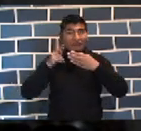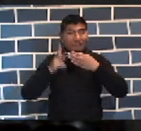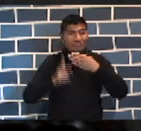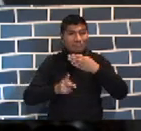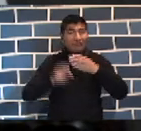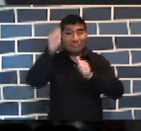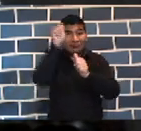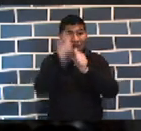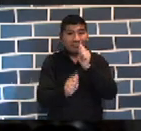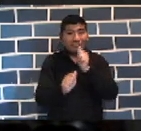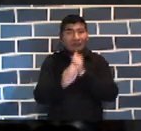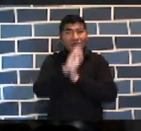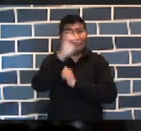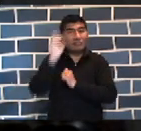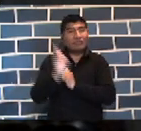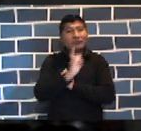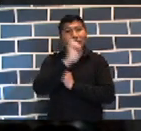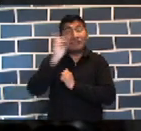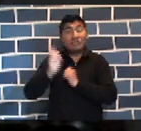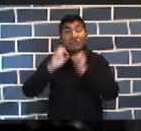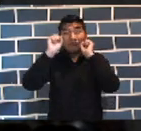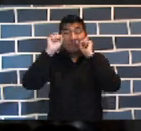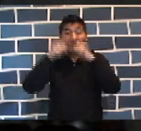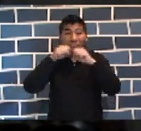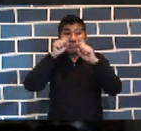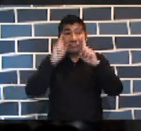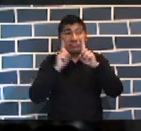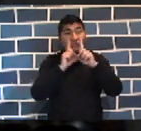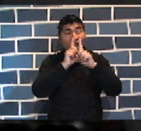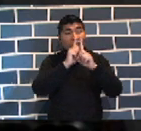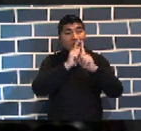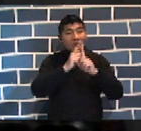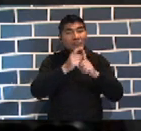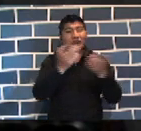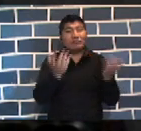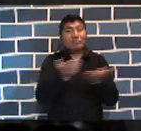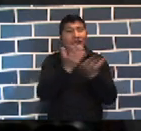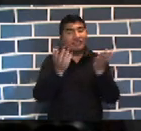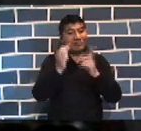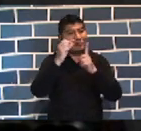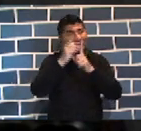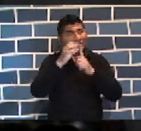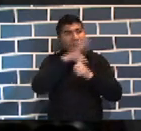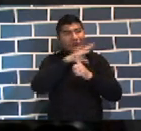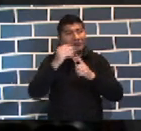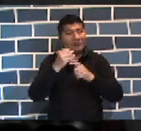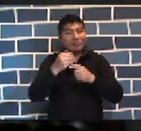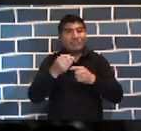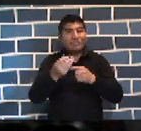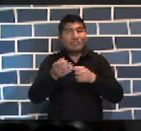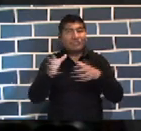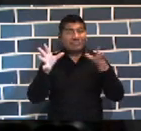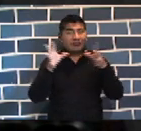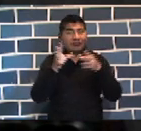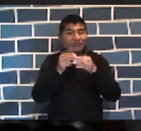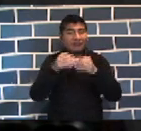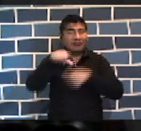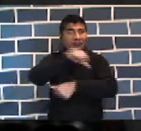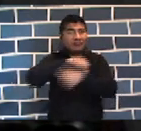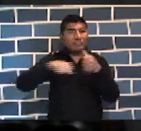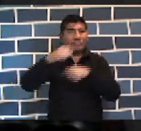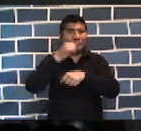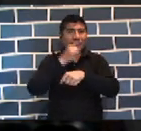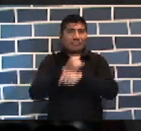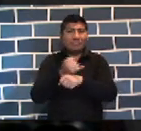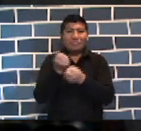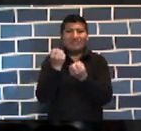que cada domingo podamos encontrarnos alrededor de la palabra y la Eucaristía con tantos hermanos